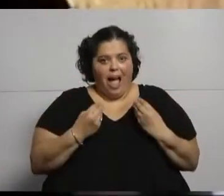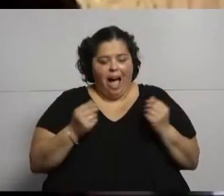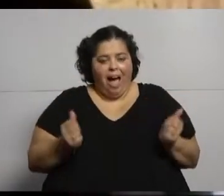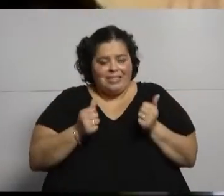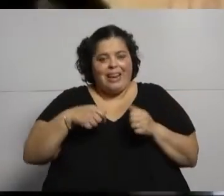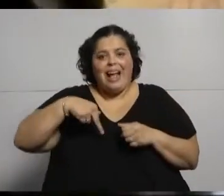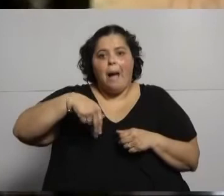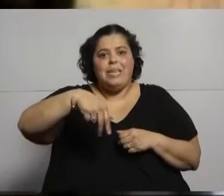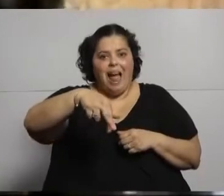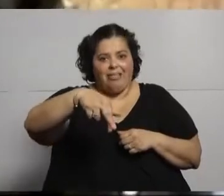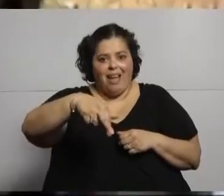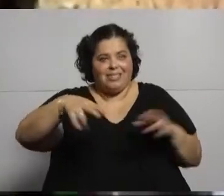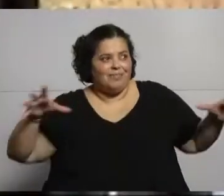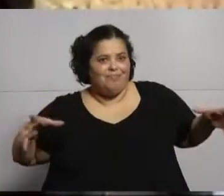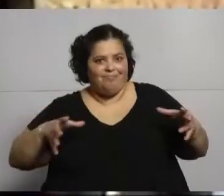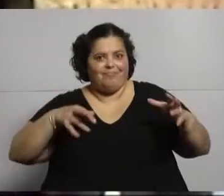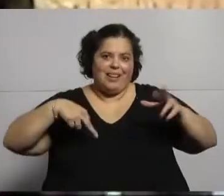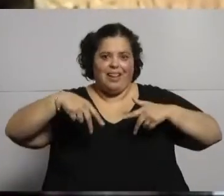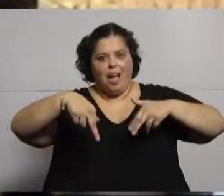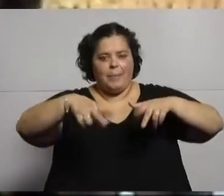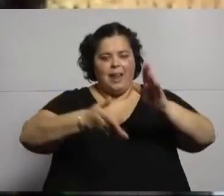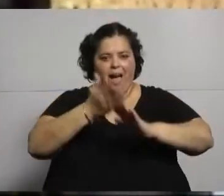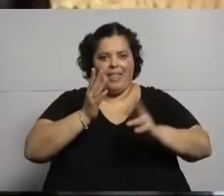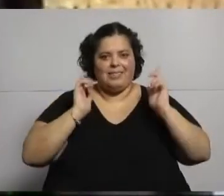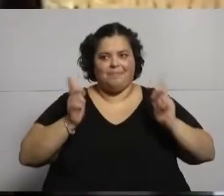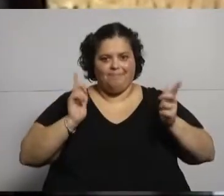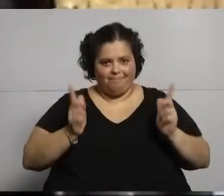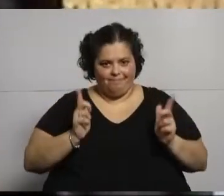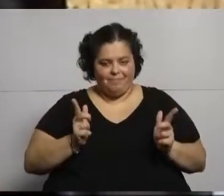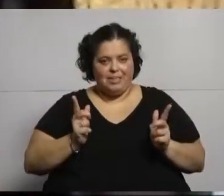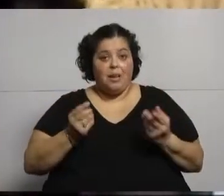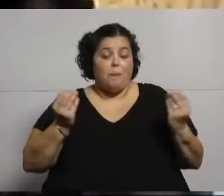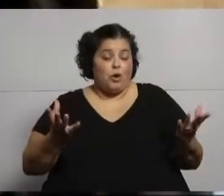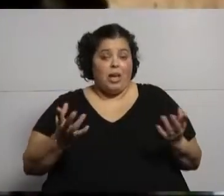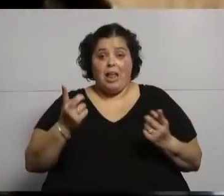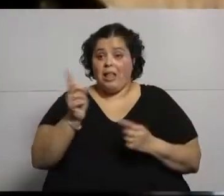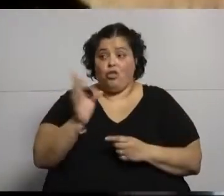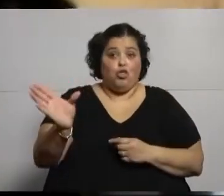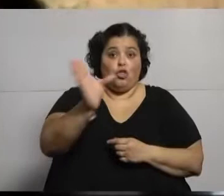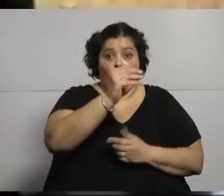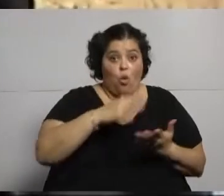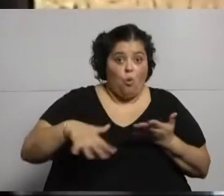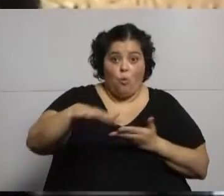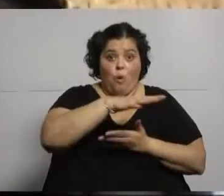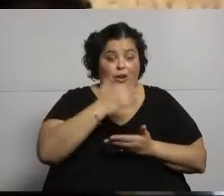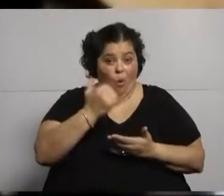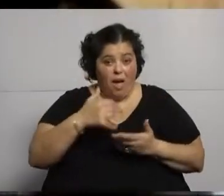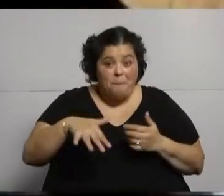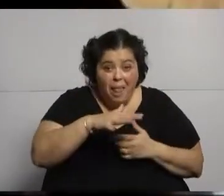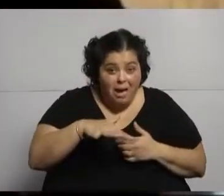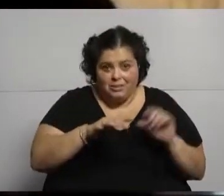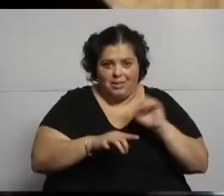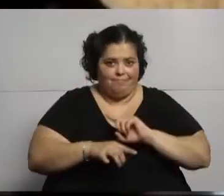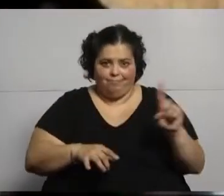recreativas. Entendiendo que no todos los barrios tienen la posibilidad de tener una plaza, tener una vereda recreativa.